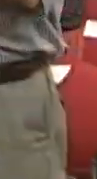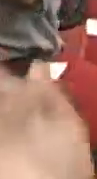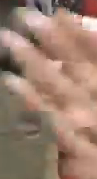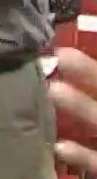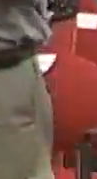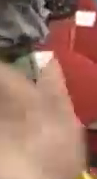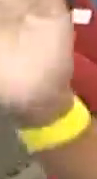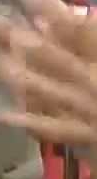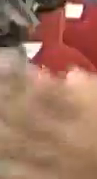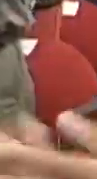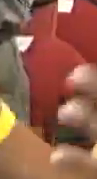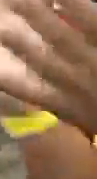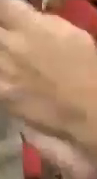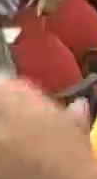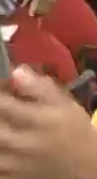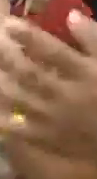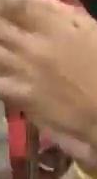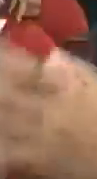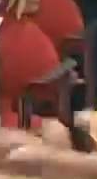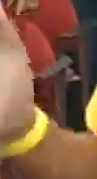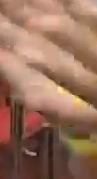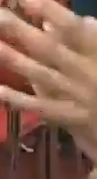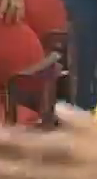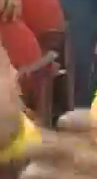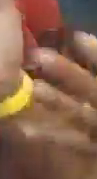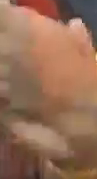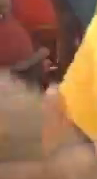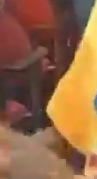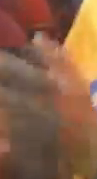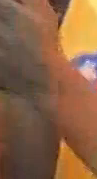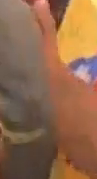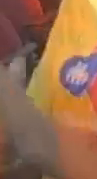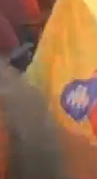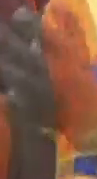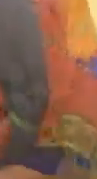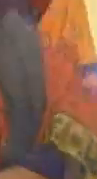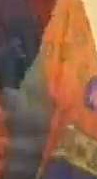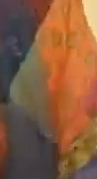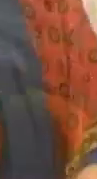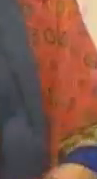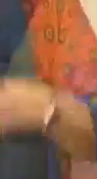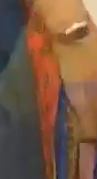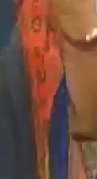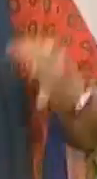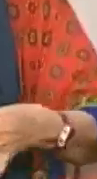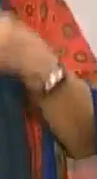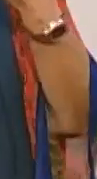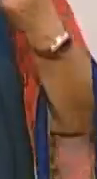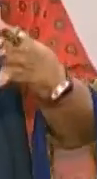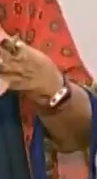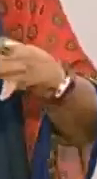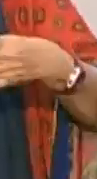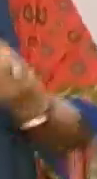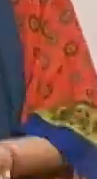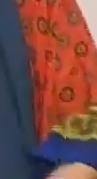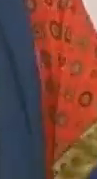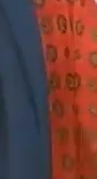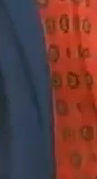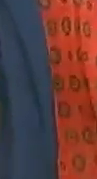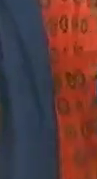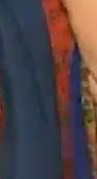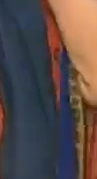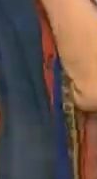conciencia, cuando Venezuela habla, los cobardes tiemblan. Con la